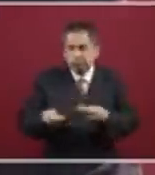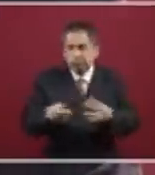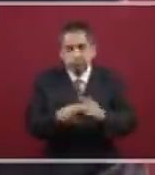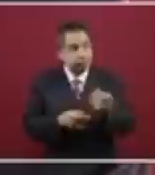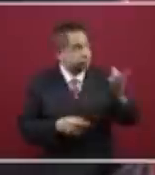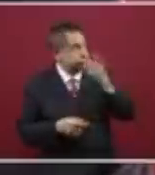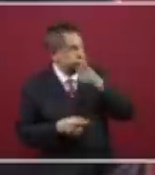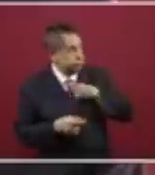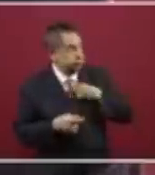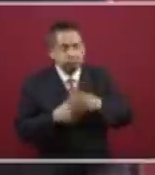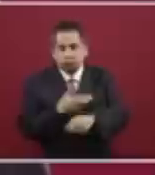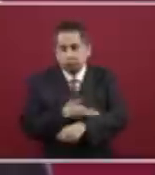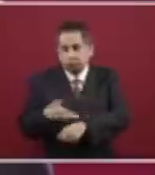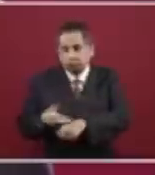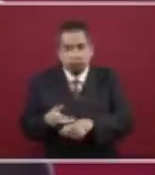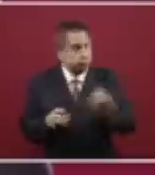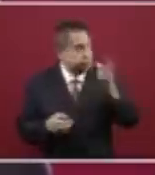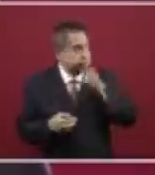enviadas